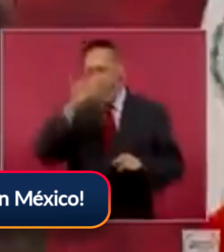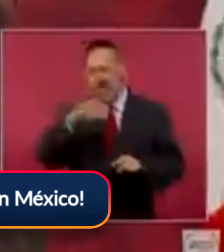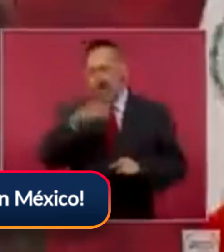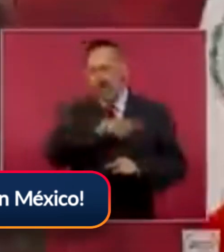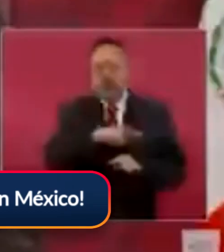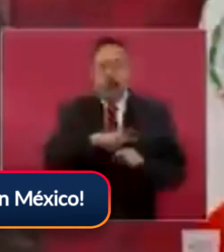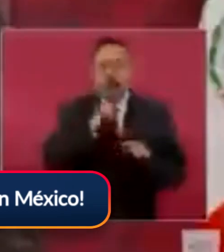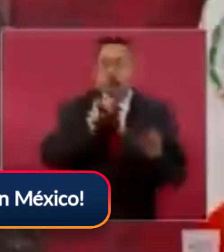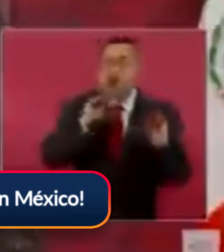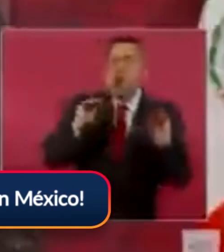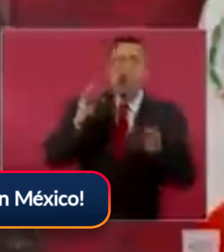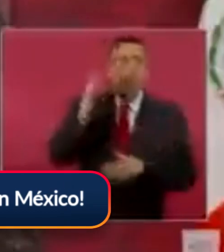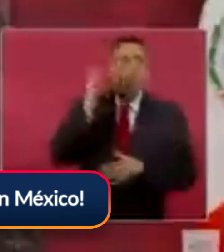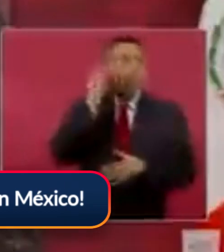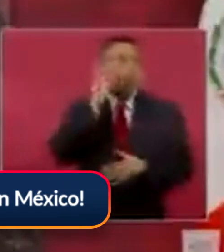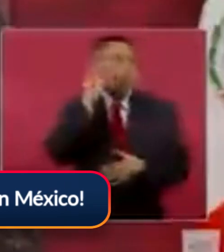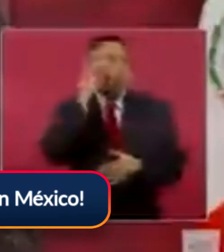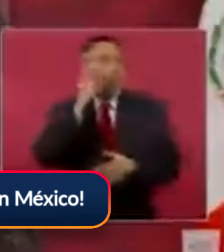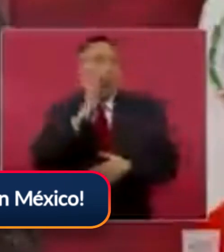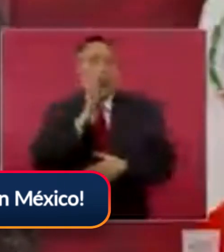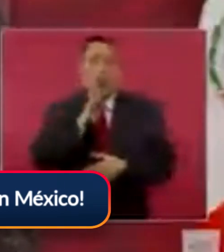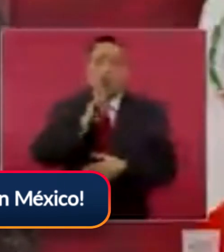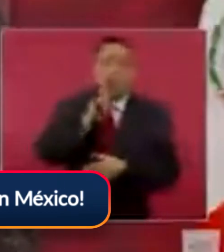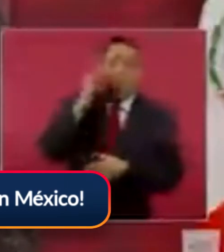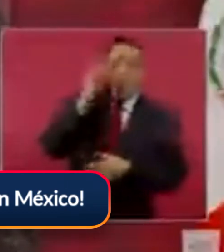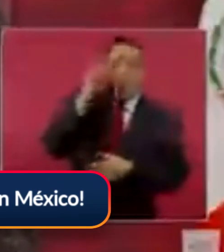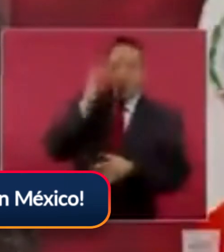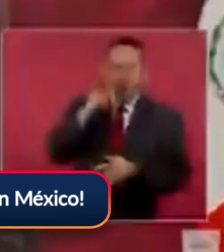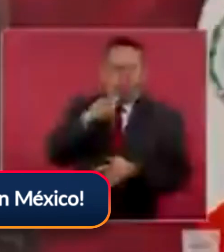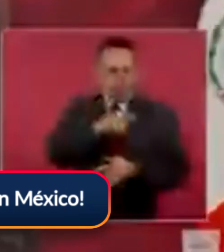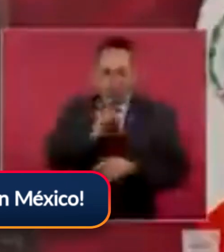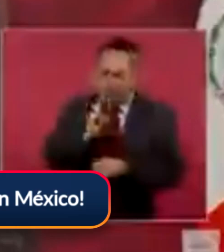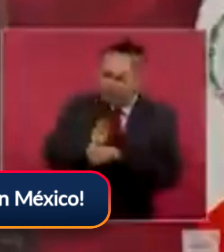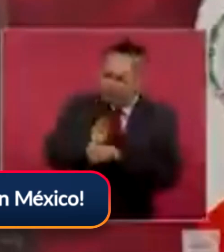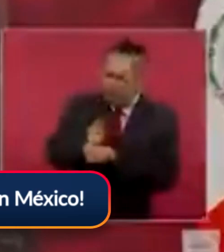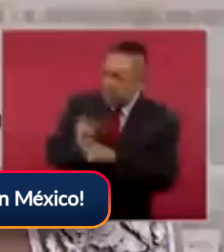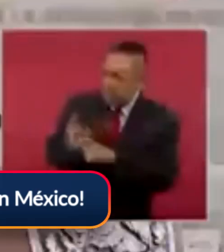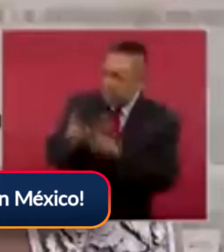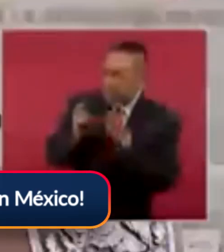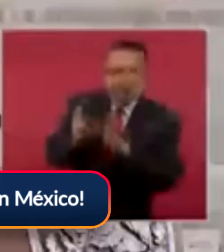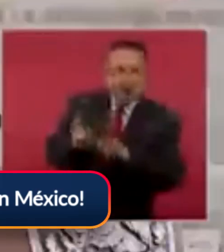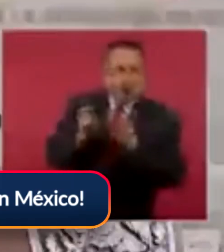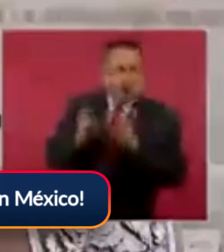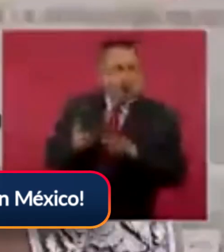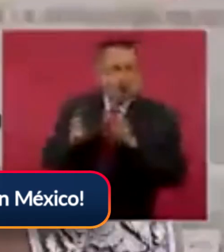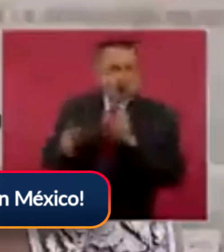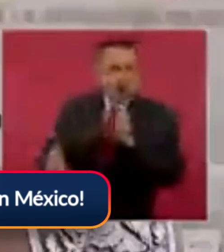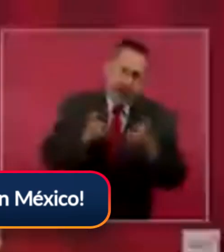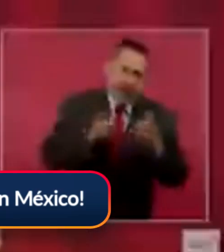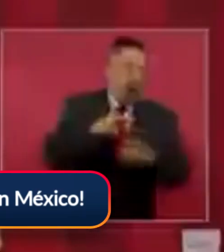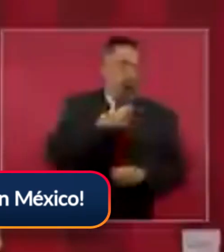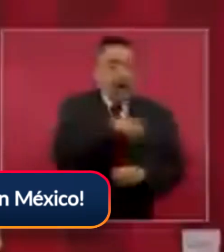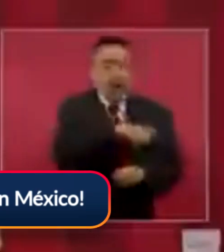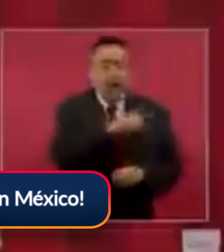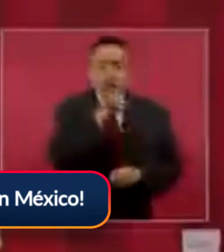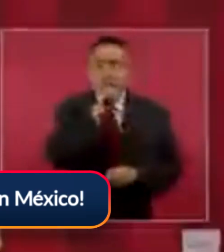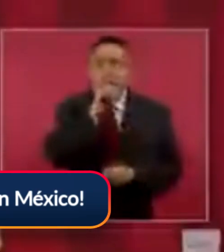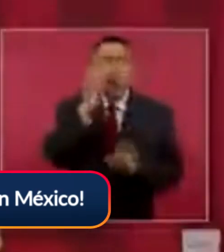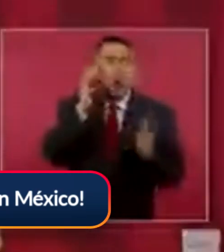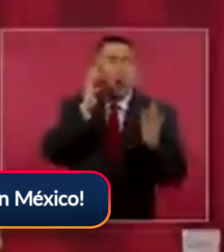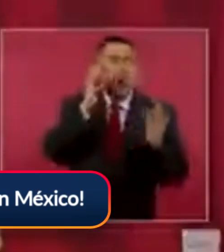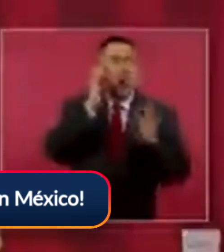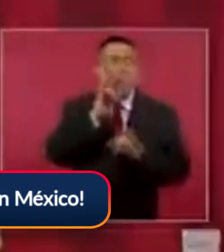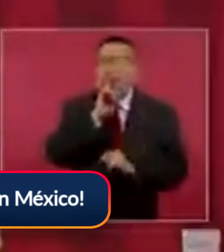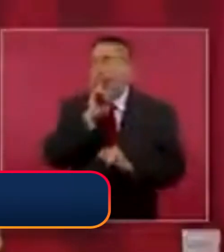guardaron silencio cuando estaban saqueando a México, como nunca en la historia. Nunca